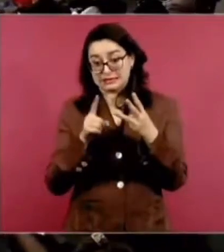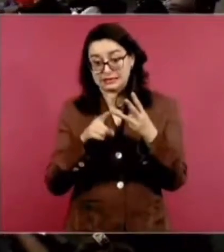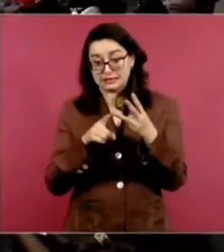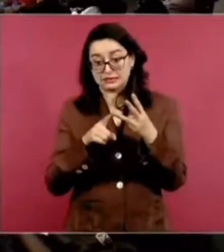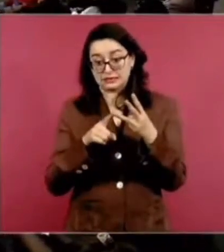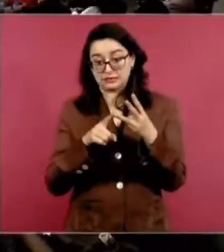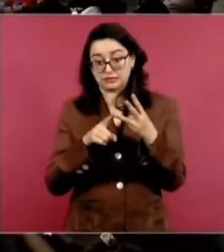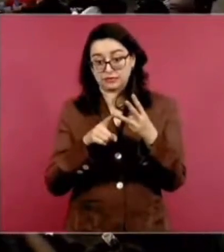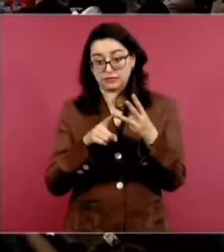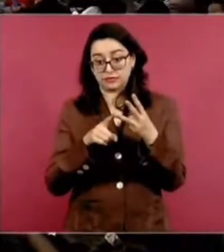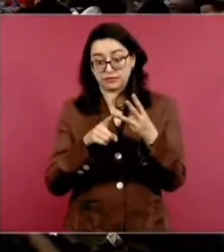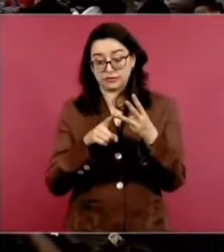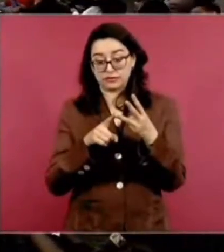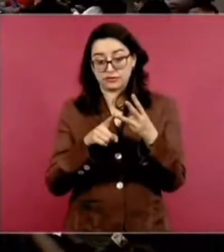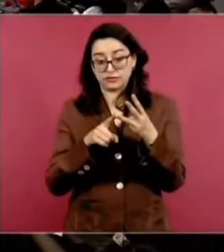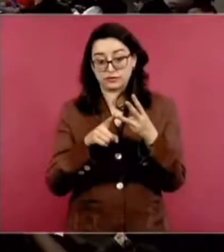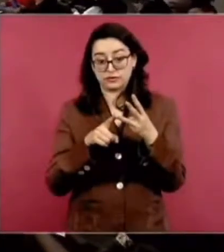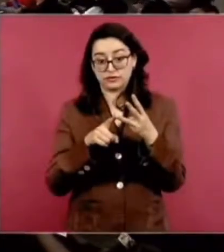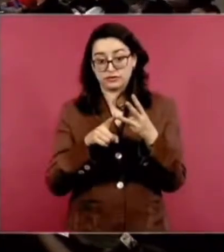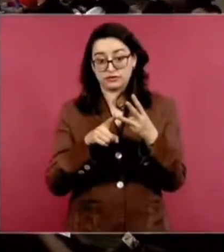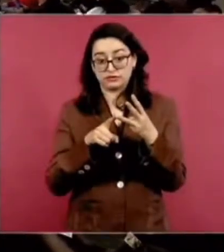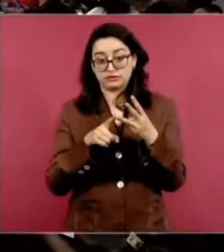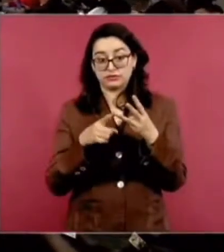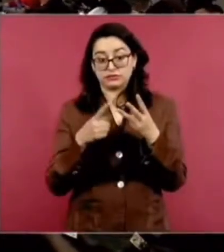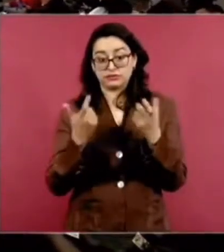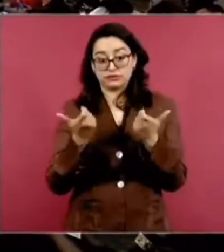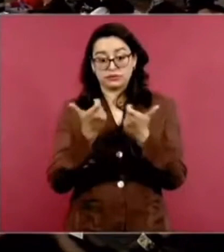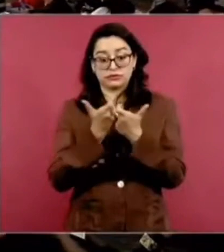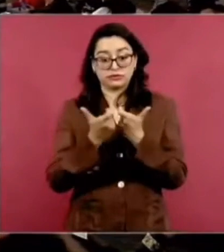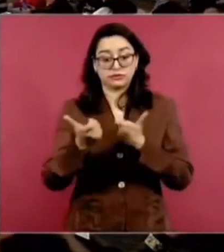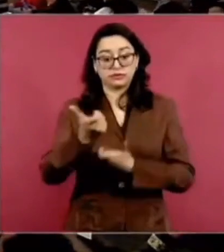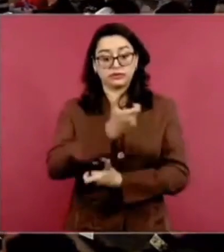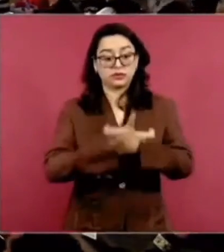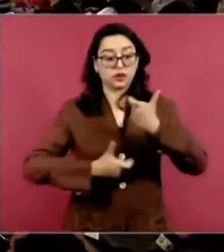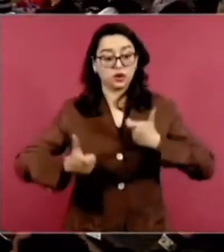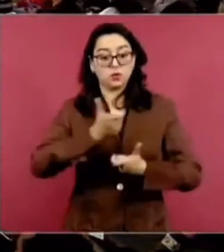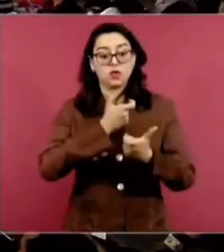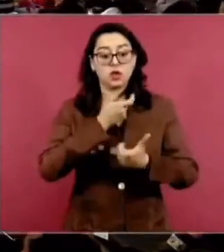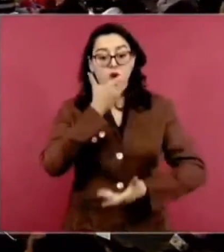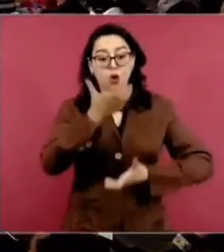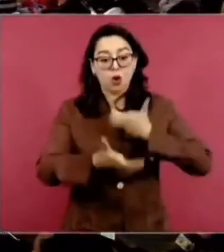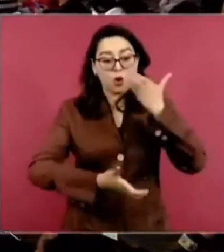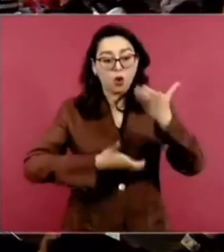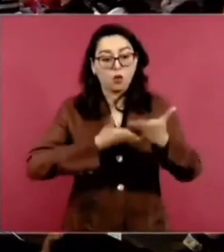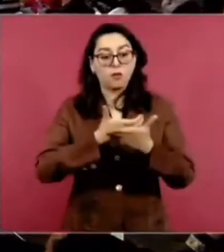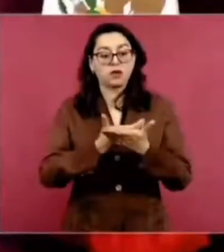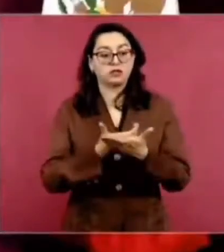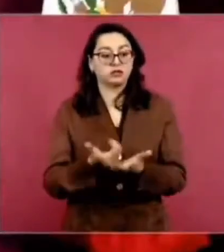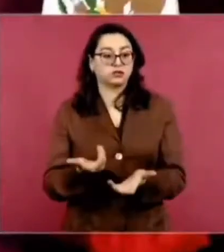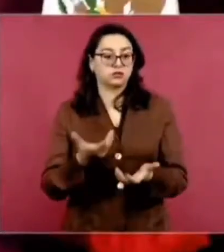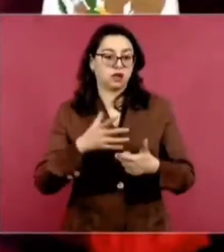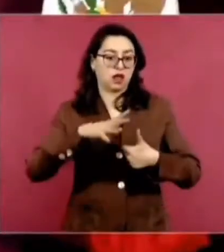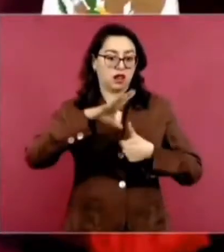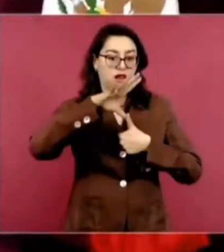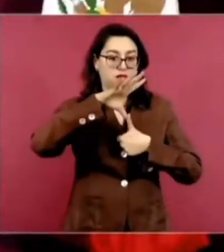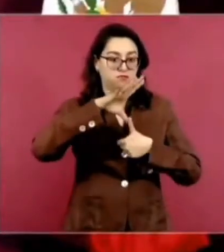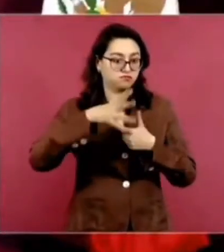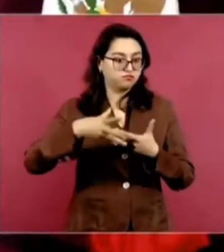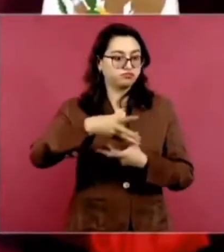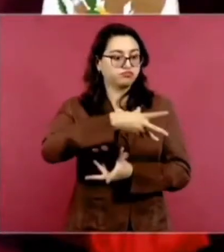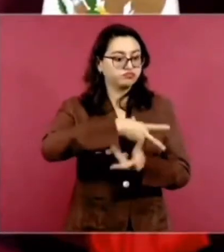se siga consolidando la economía y el comercio entre nuestros países,